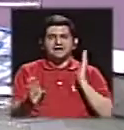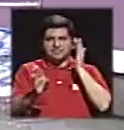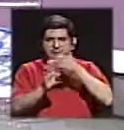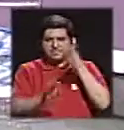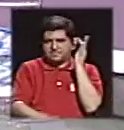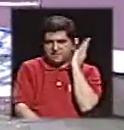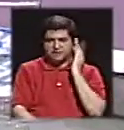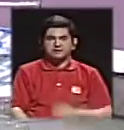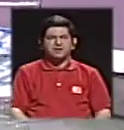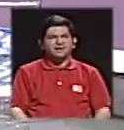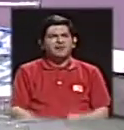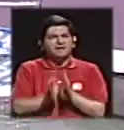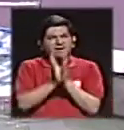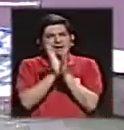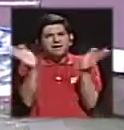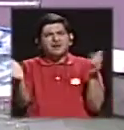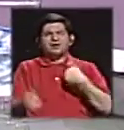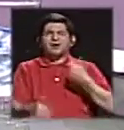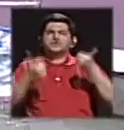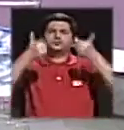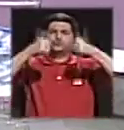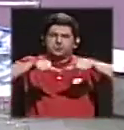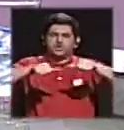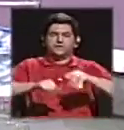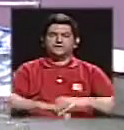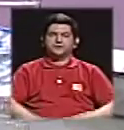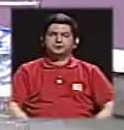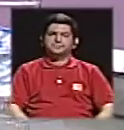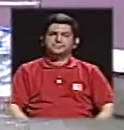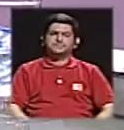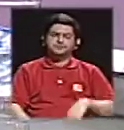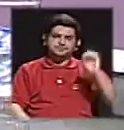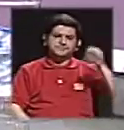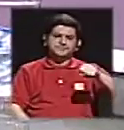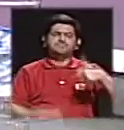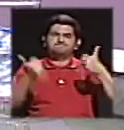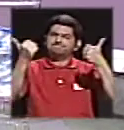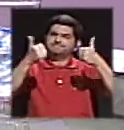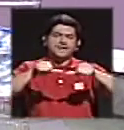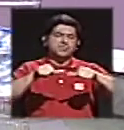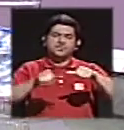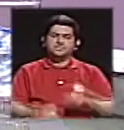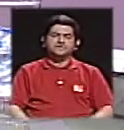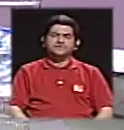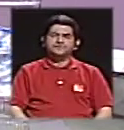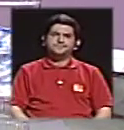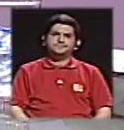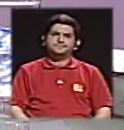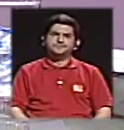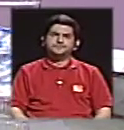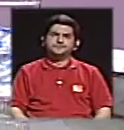¿verdad? En general, yo estoy de acuerdo con eso. Estoy muy de acuerdo con eso, ¿verdad? Porque,